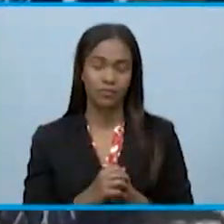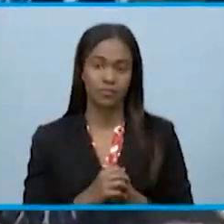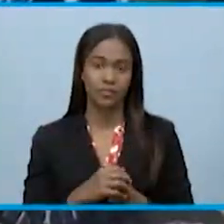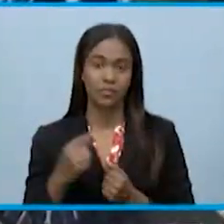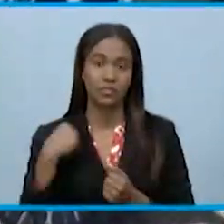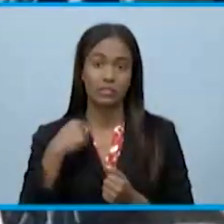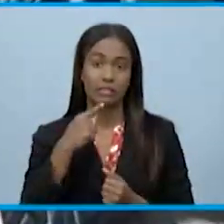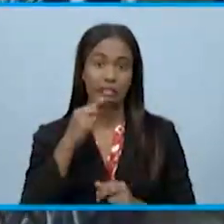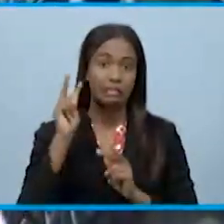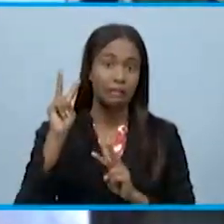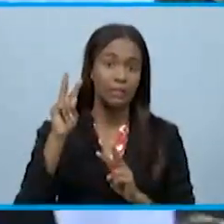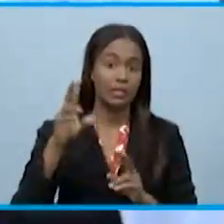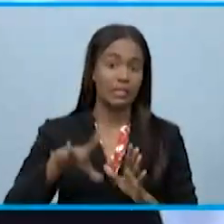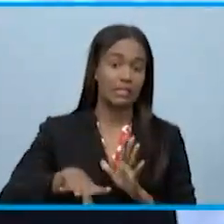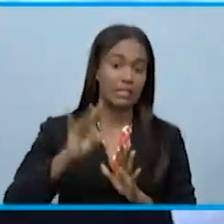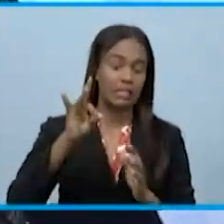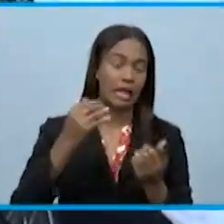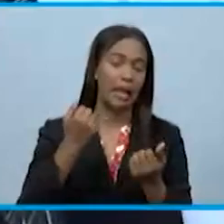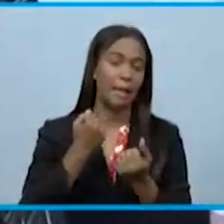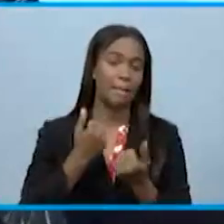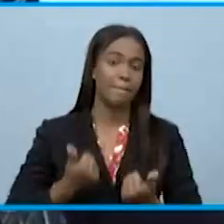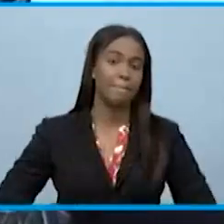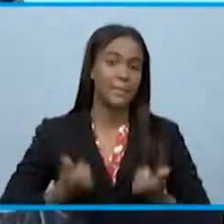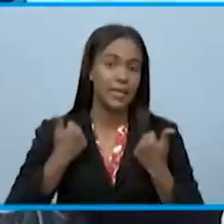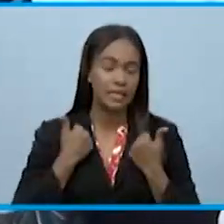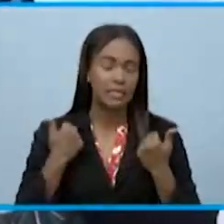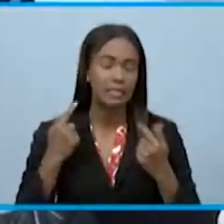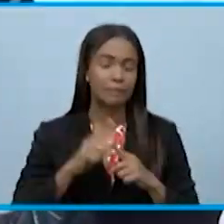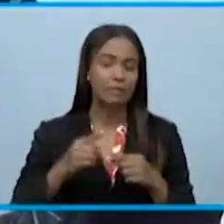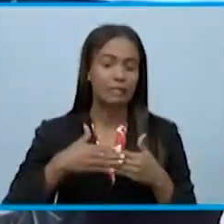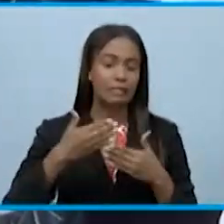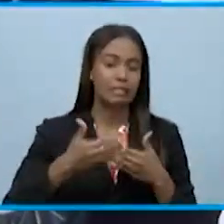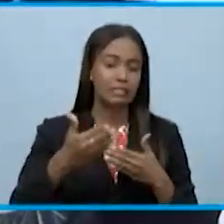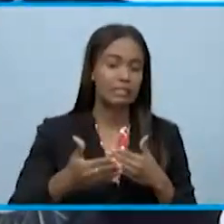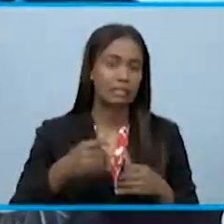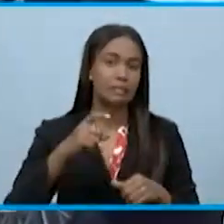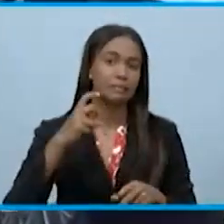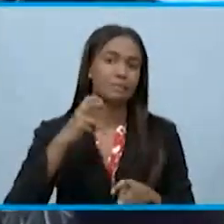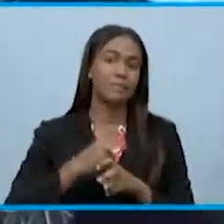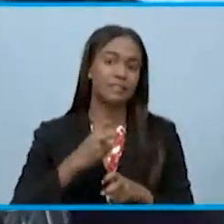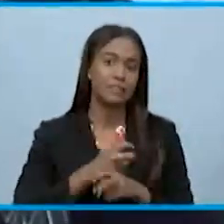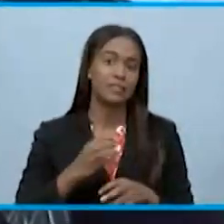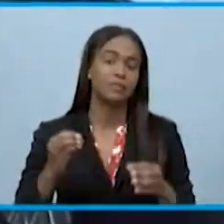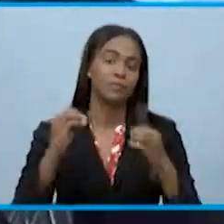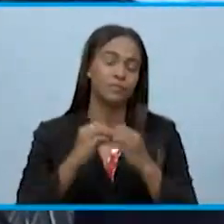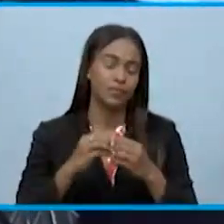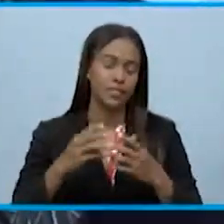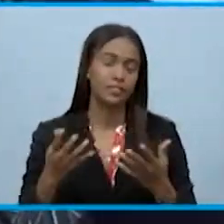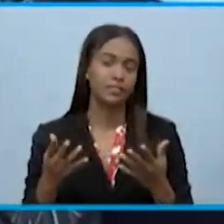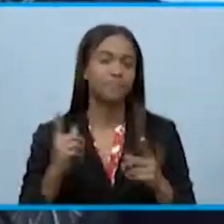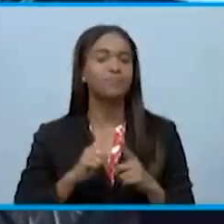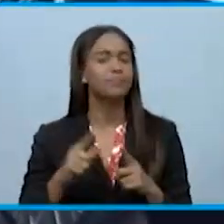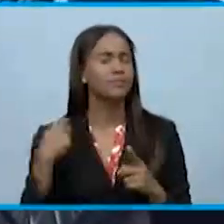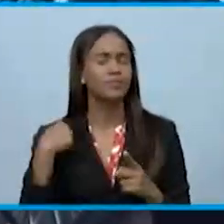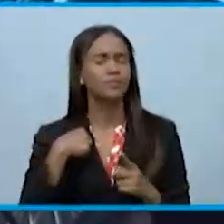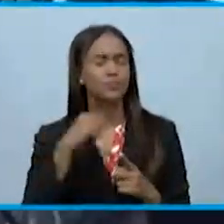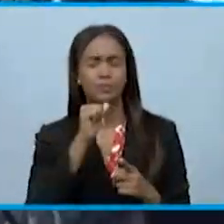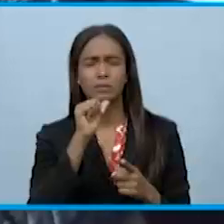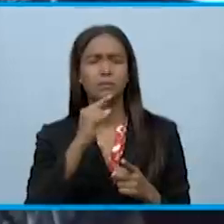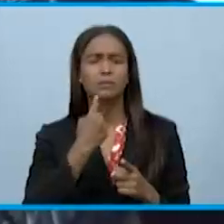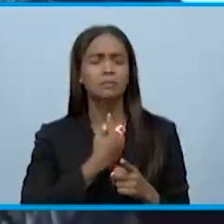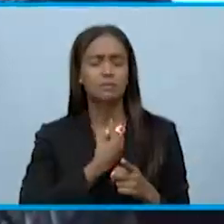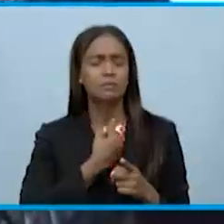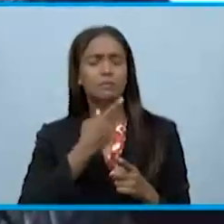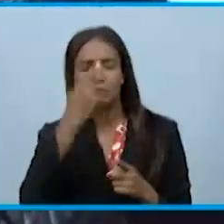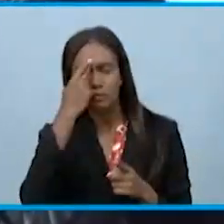teníamos la esperanza de que apareciera con vida, pero se hacía, mientras más pasaba el tiempo era más difícil. Pero no solamente nosotros, el